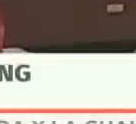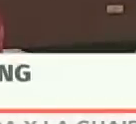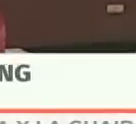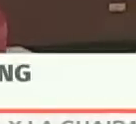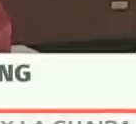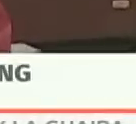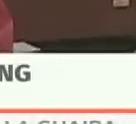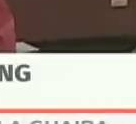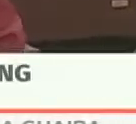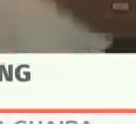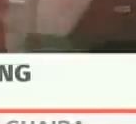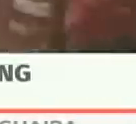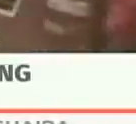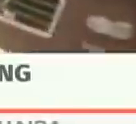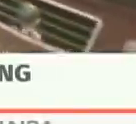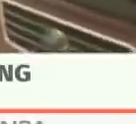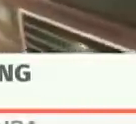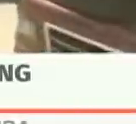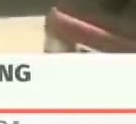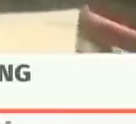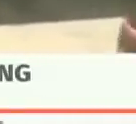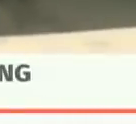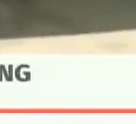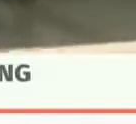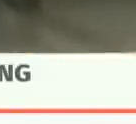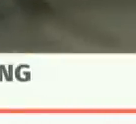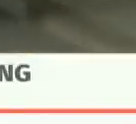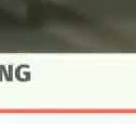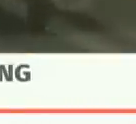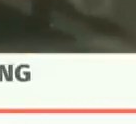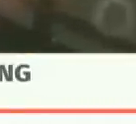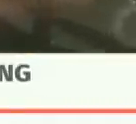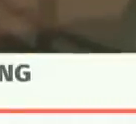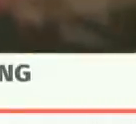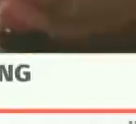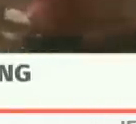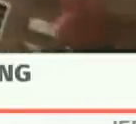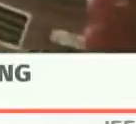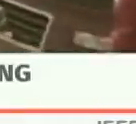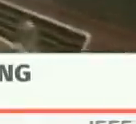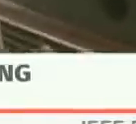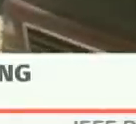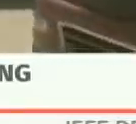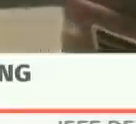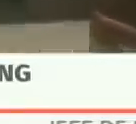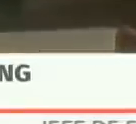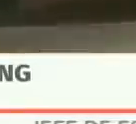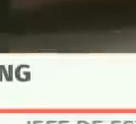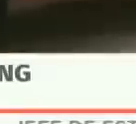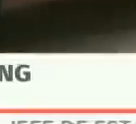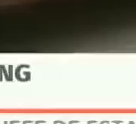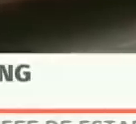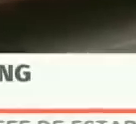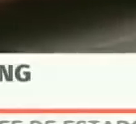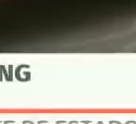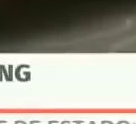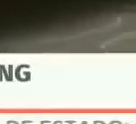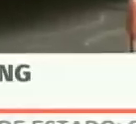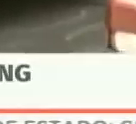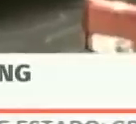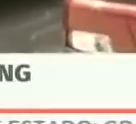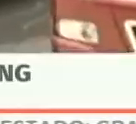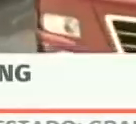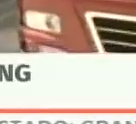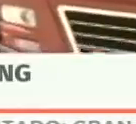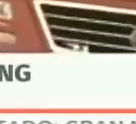patriotas, trabajadores que sienten a su país, que lo llevan en las venas. A partir del día de hoy comenzamos el despliegue, como usted